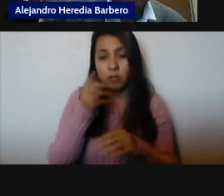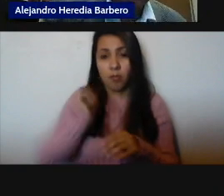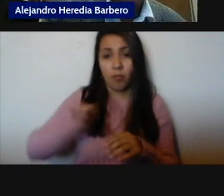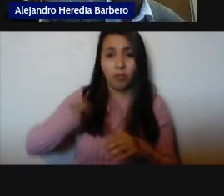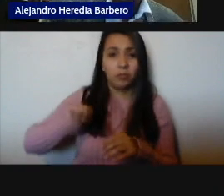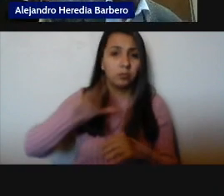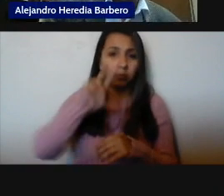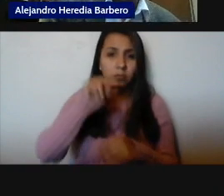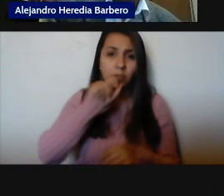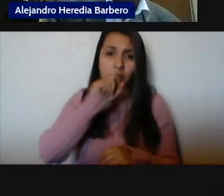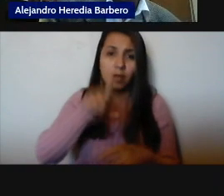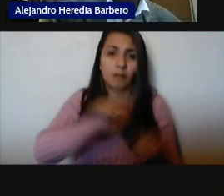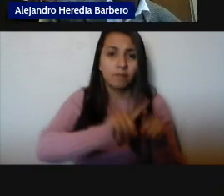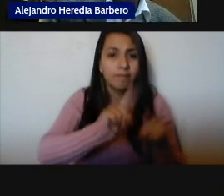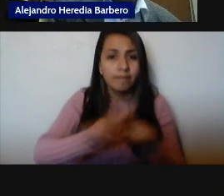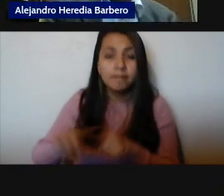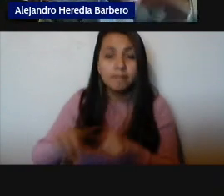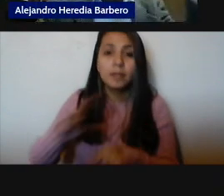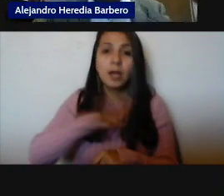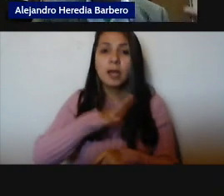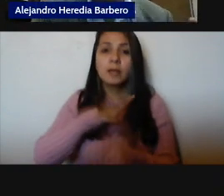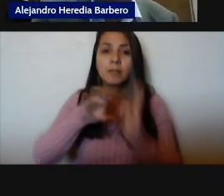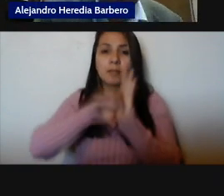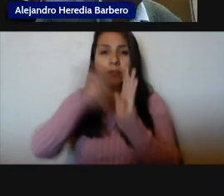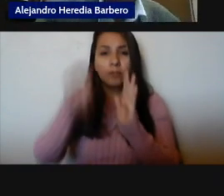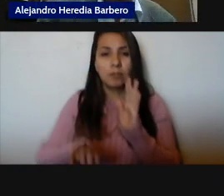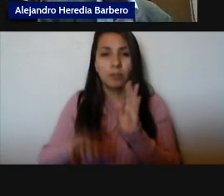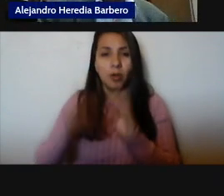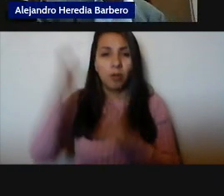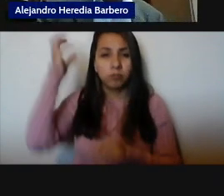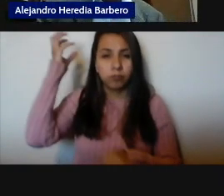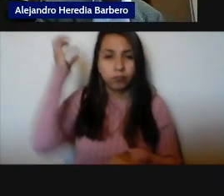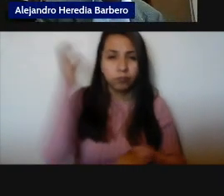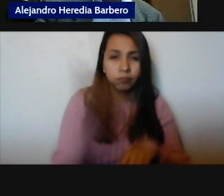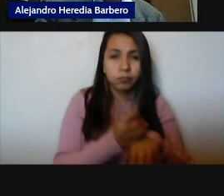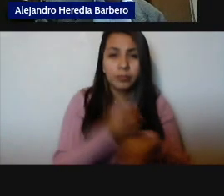en el escenario de una Tierra primitiva, sino en los diferentes, en un meteorito,